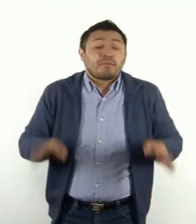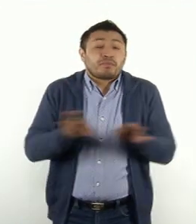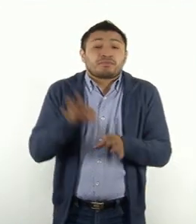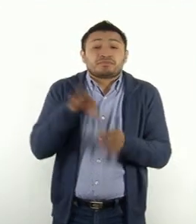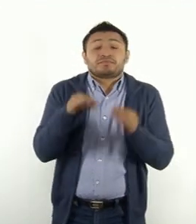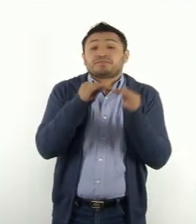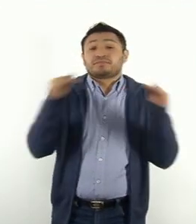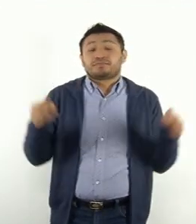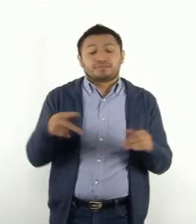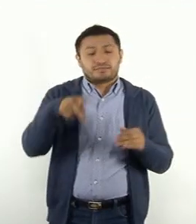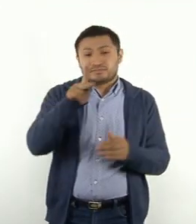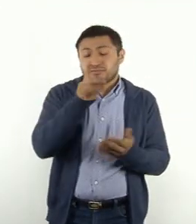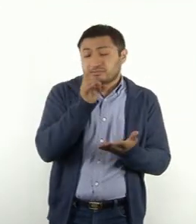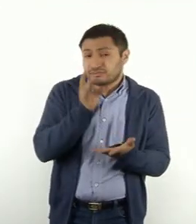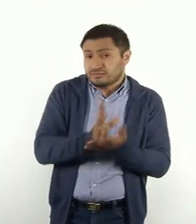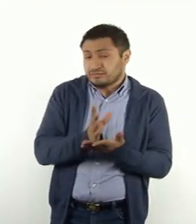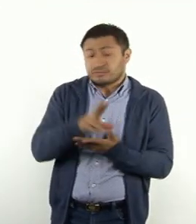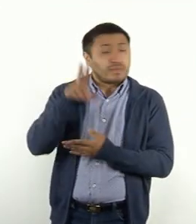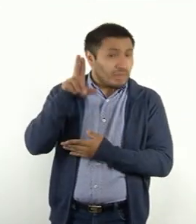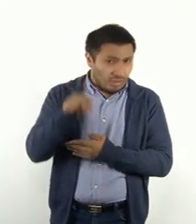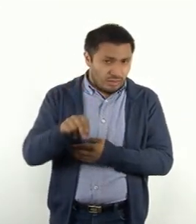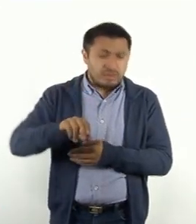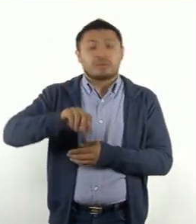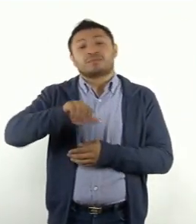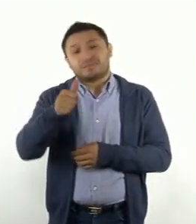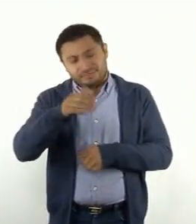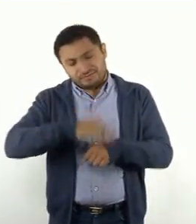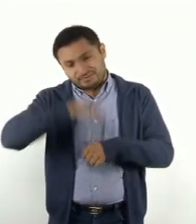es el único. ¿Recuerdas algún otro, Efraín?